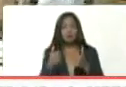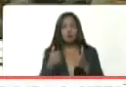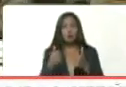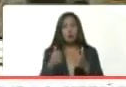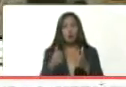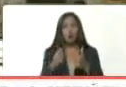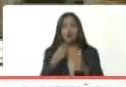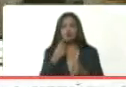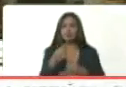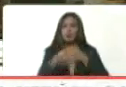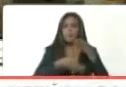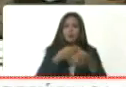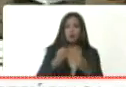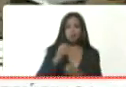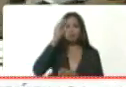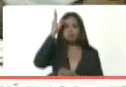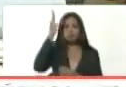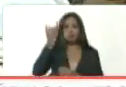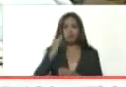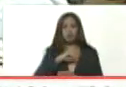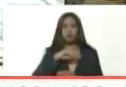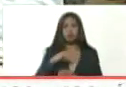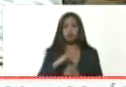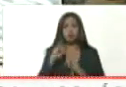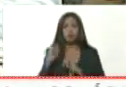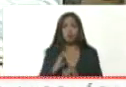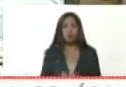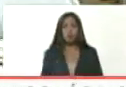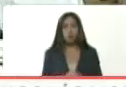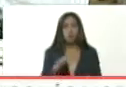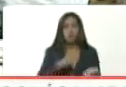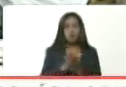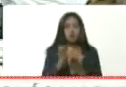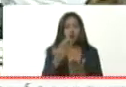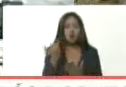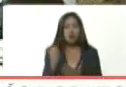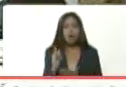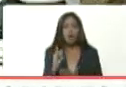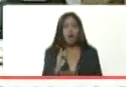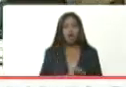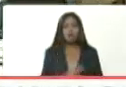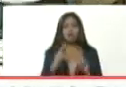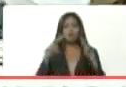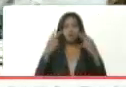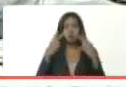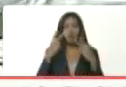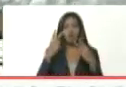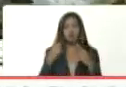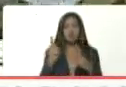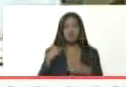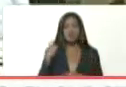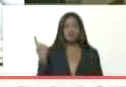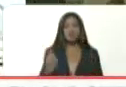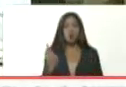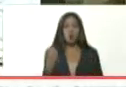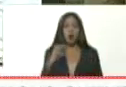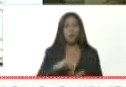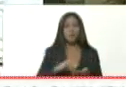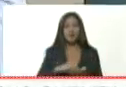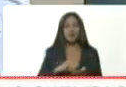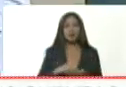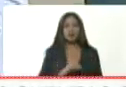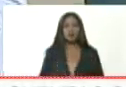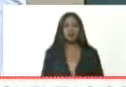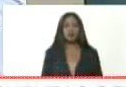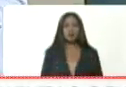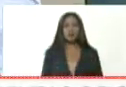calle la capacidad instalada de impresión oída que tiene sólo al estado miranda compañero esto por favor